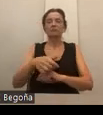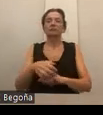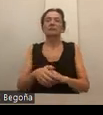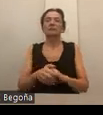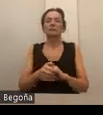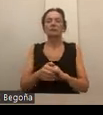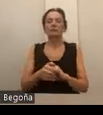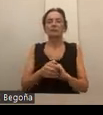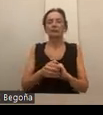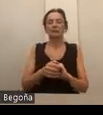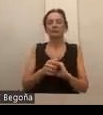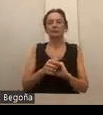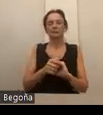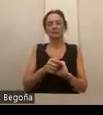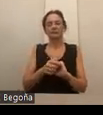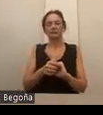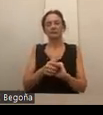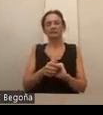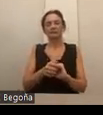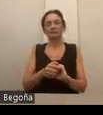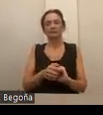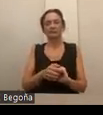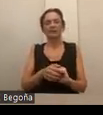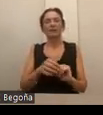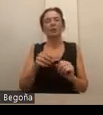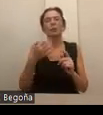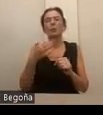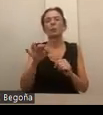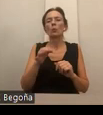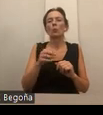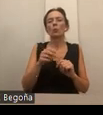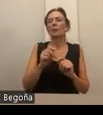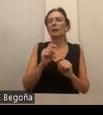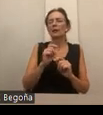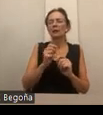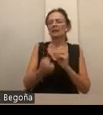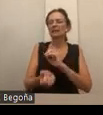el exceso de glucosa a nivel circulante, pueden aparecer lo que se llaman neuropatías